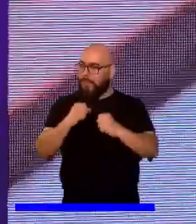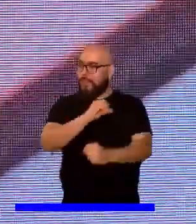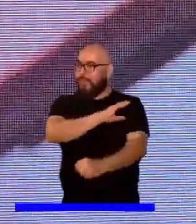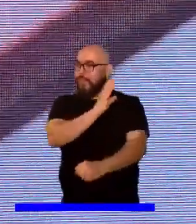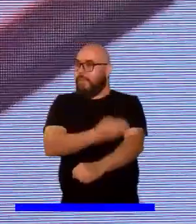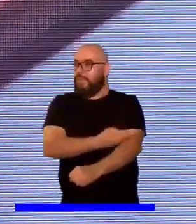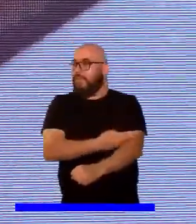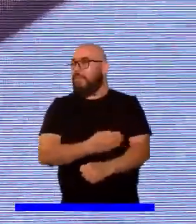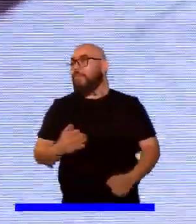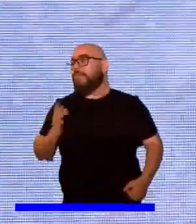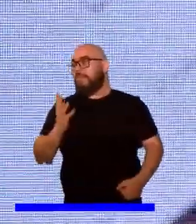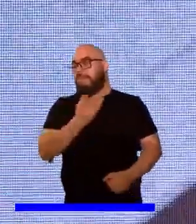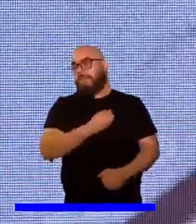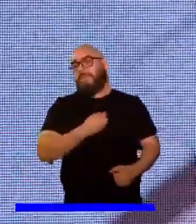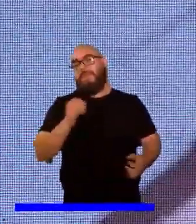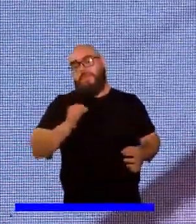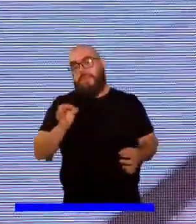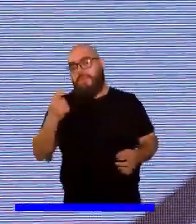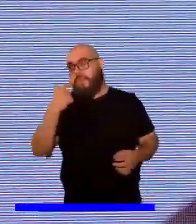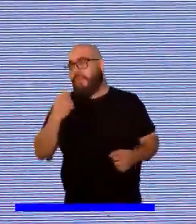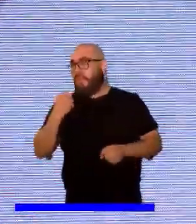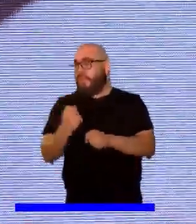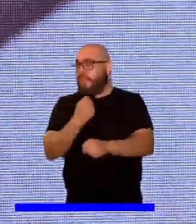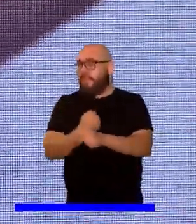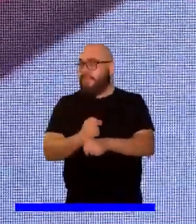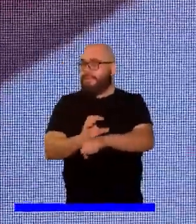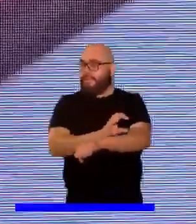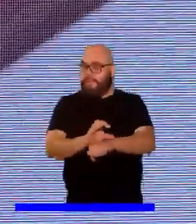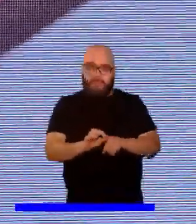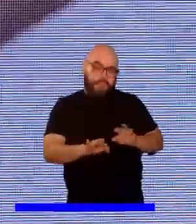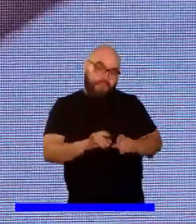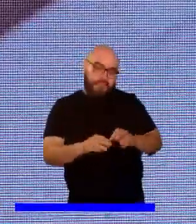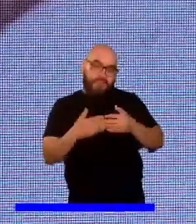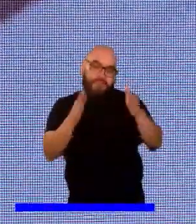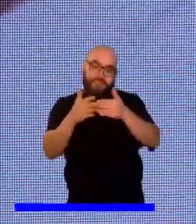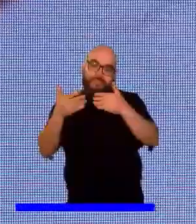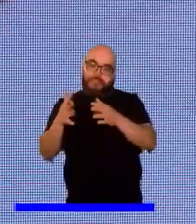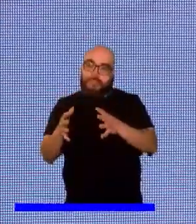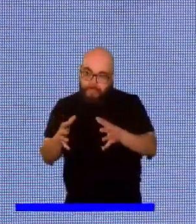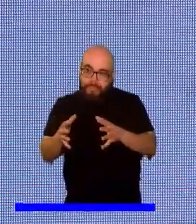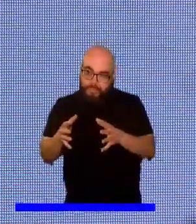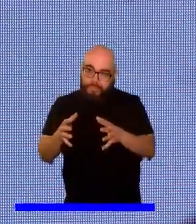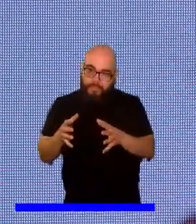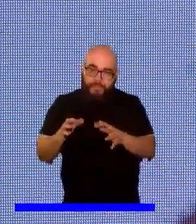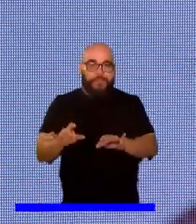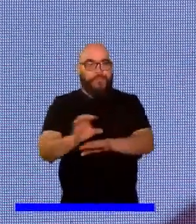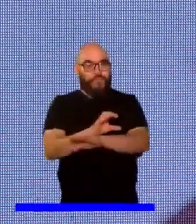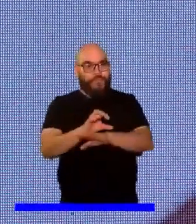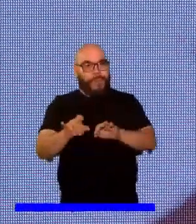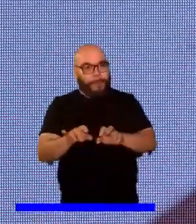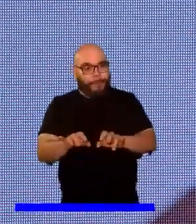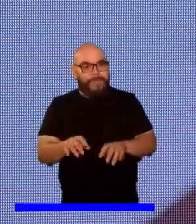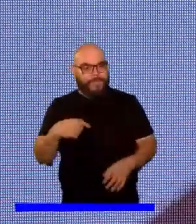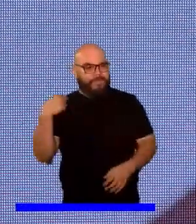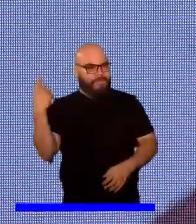Normalmente, nosotros estamos acostumbrados a que estamos trabajando en el computador, abriendo ciertas cosas y se nos queda pegado en cierto momento.